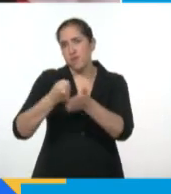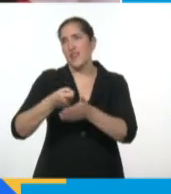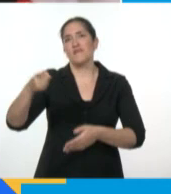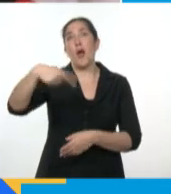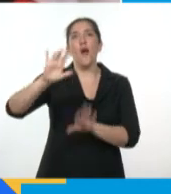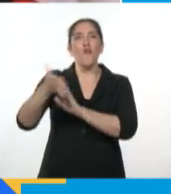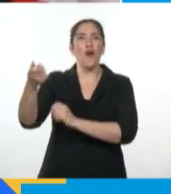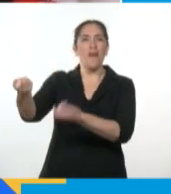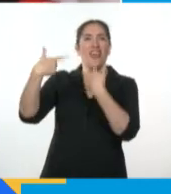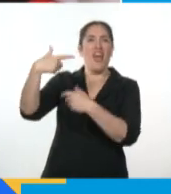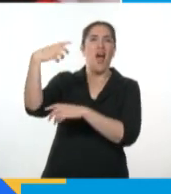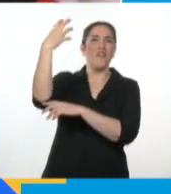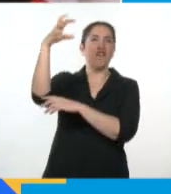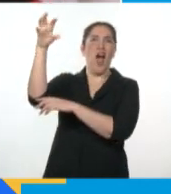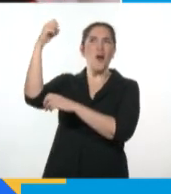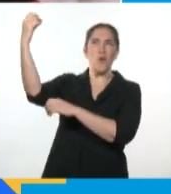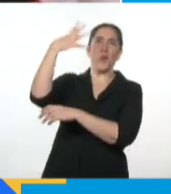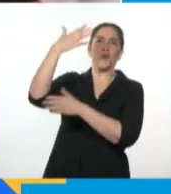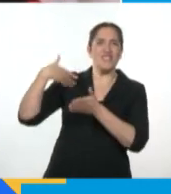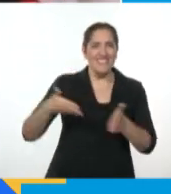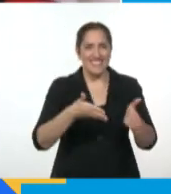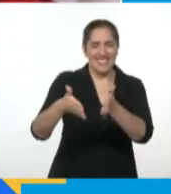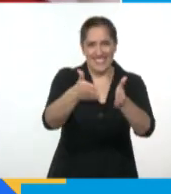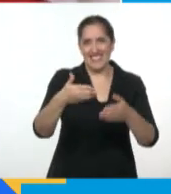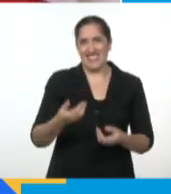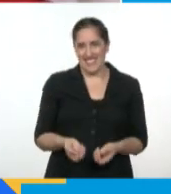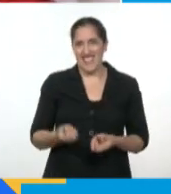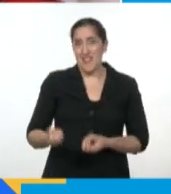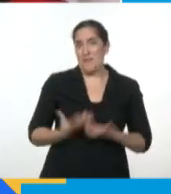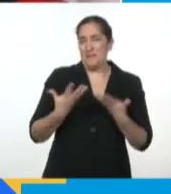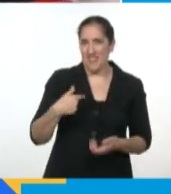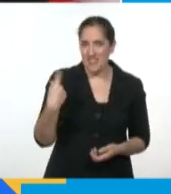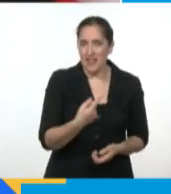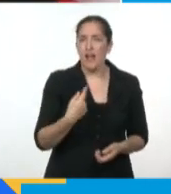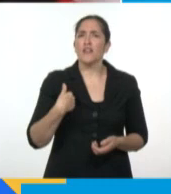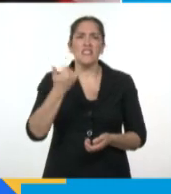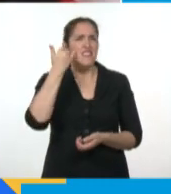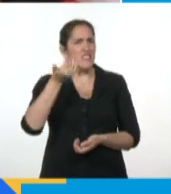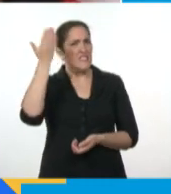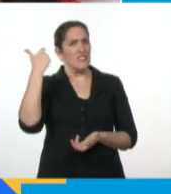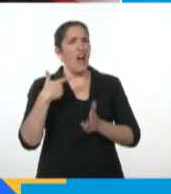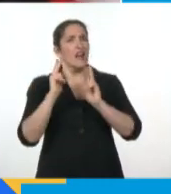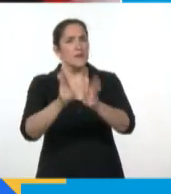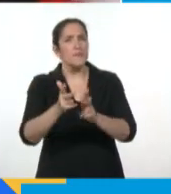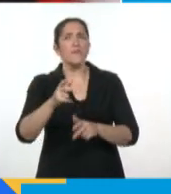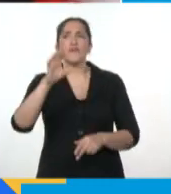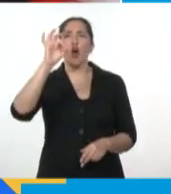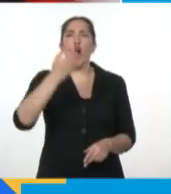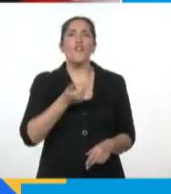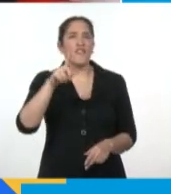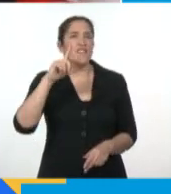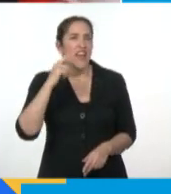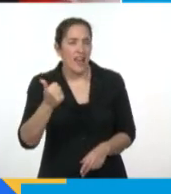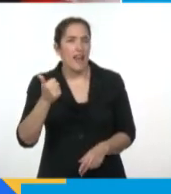faro en el que nos inspiramos. Así que muchas gracias. Bueno, no, yo les voy a decir algo que ya le dije una vez a la querida Ofelia cuando